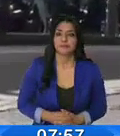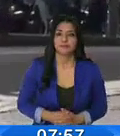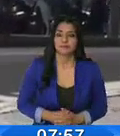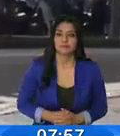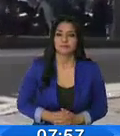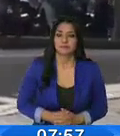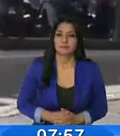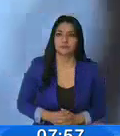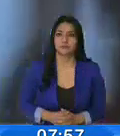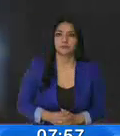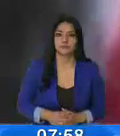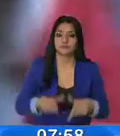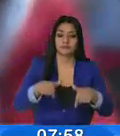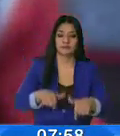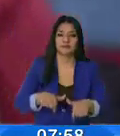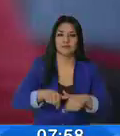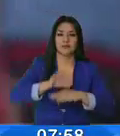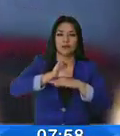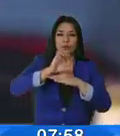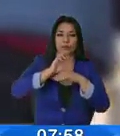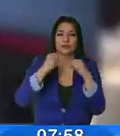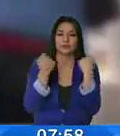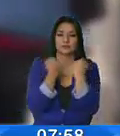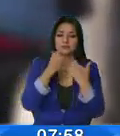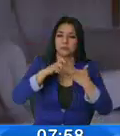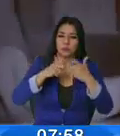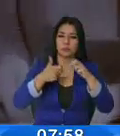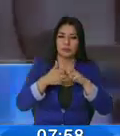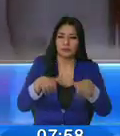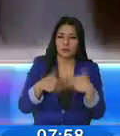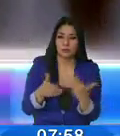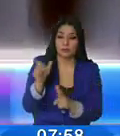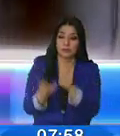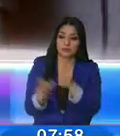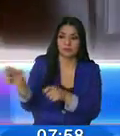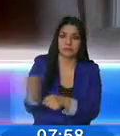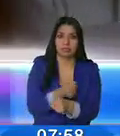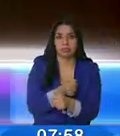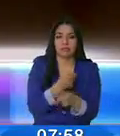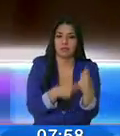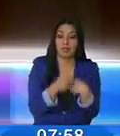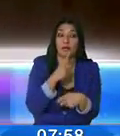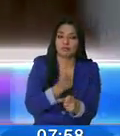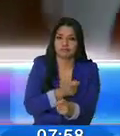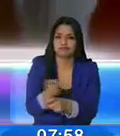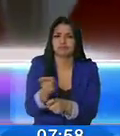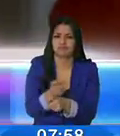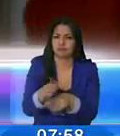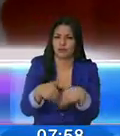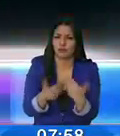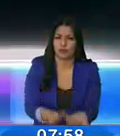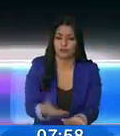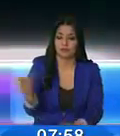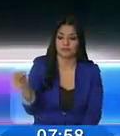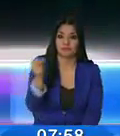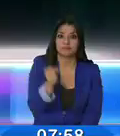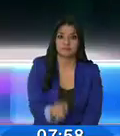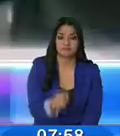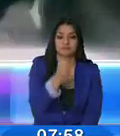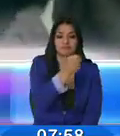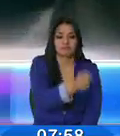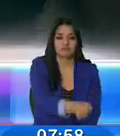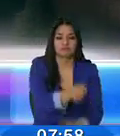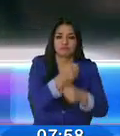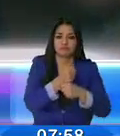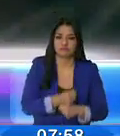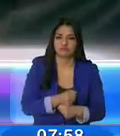Uno de los problemas que afectaría a la sociedad ecuatoriana es la trata de personas, un delito que consistiría en la captación, traslado,